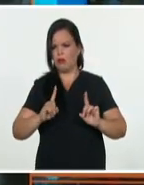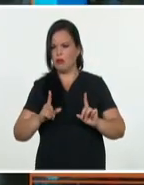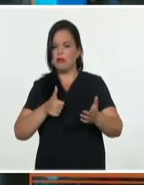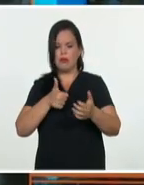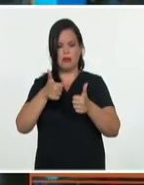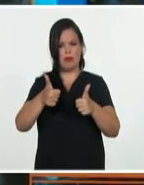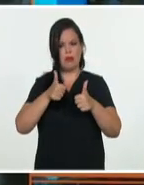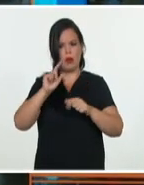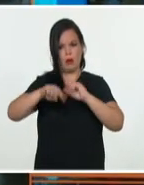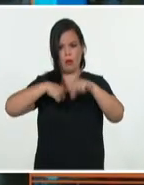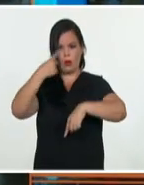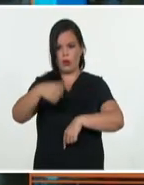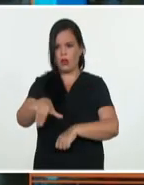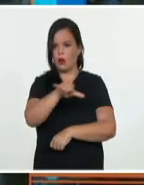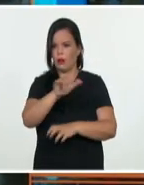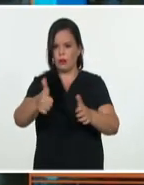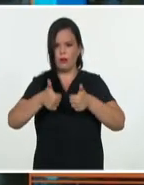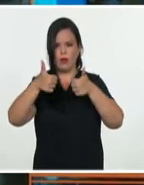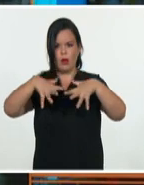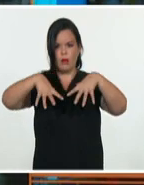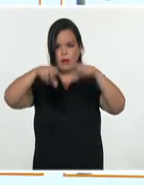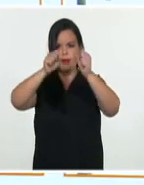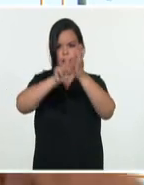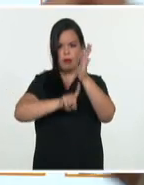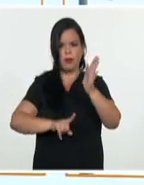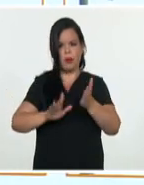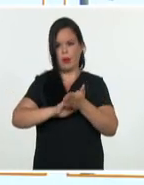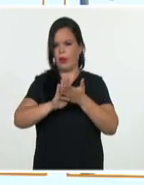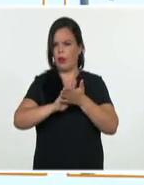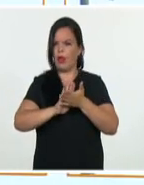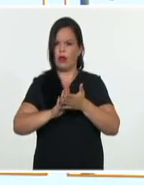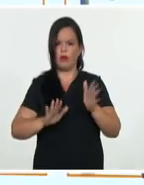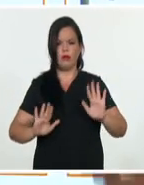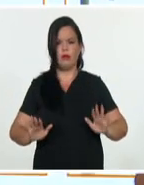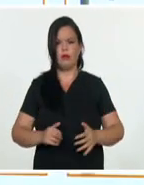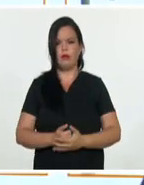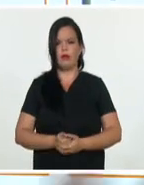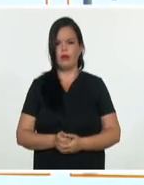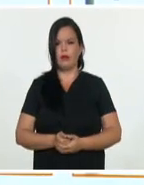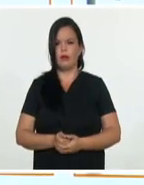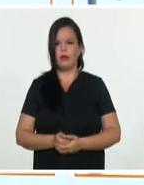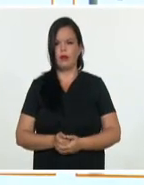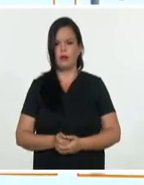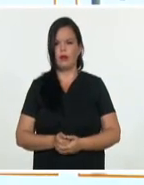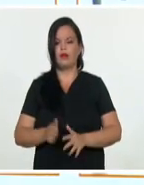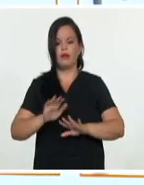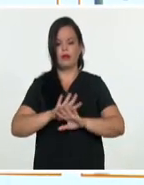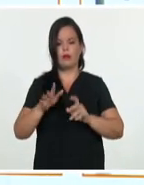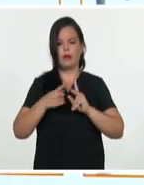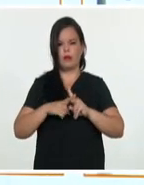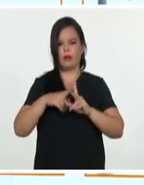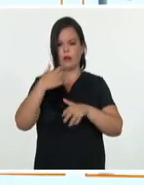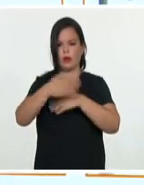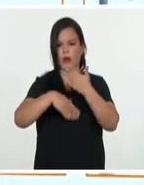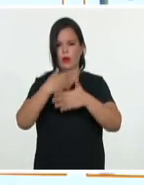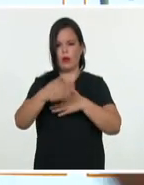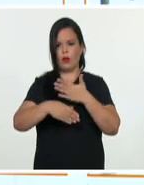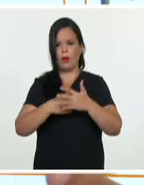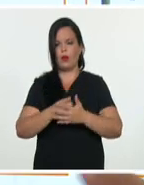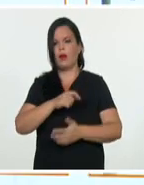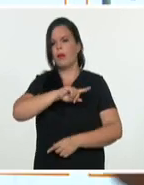generación. Se reduce ahora la transferencia de energía desde el centro y oriente hacia occidente, al existir mayor generación en el occidente. Y